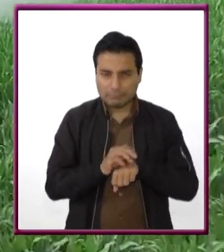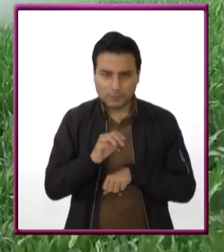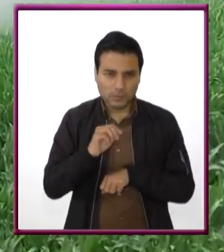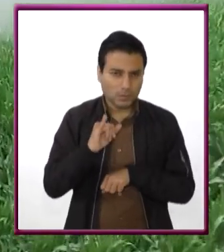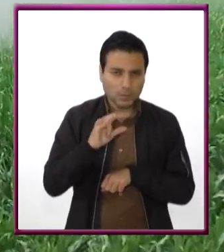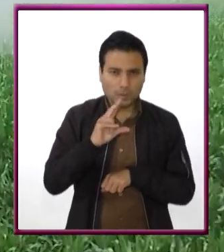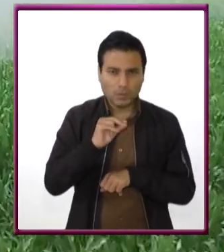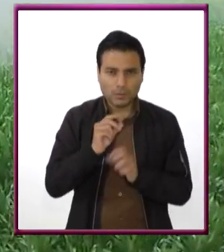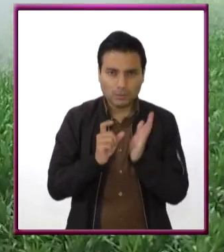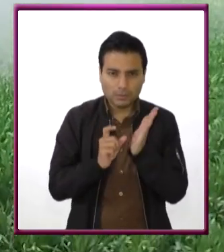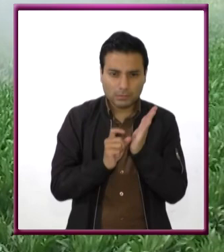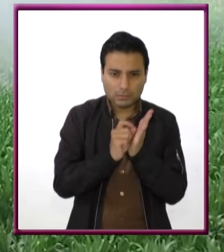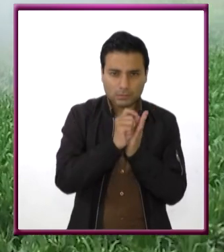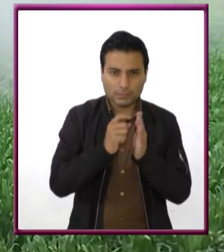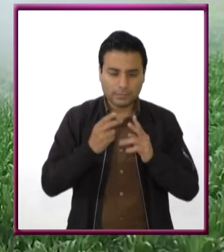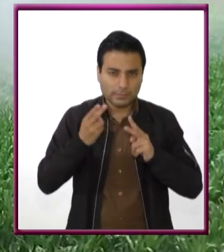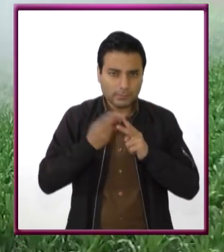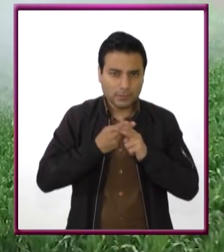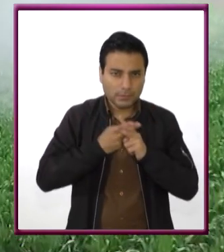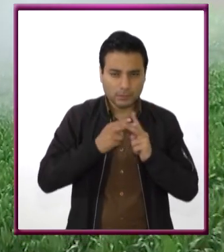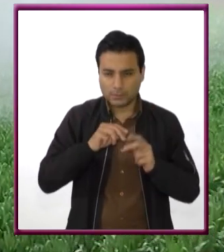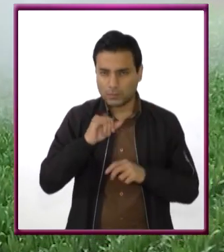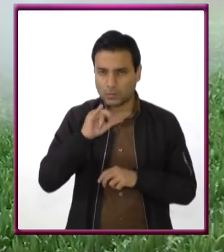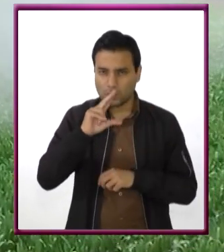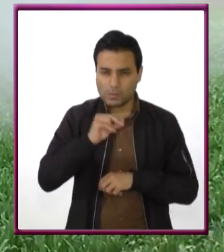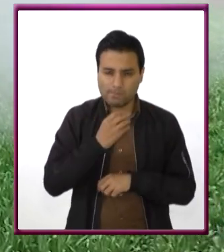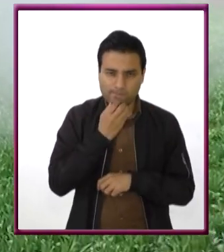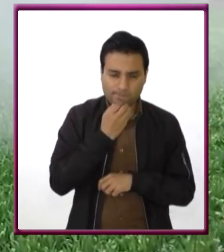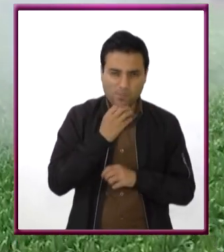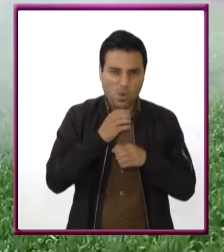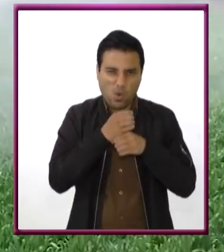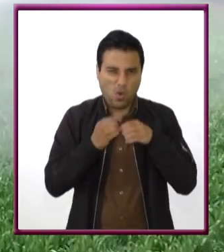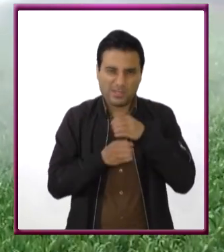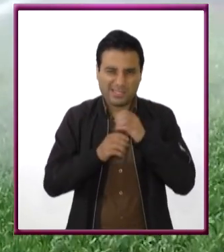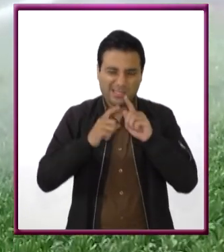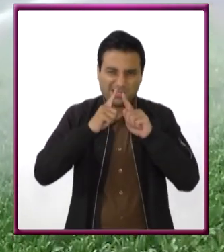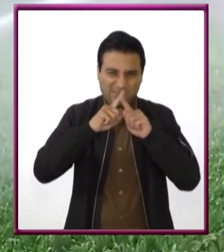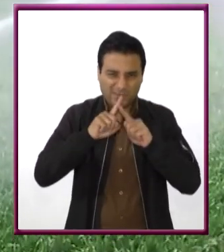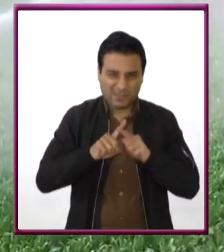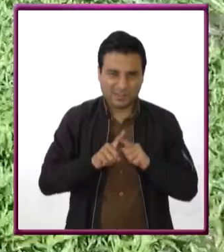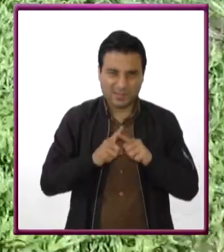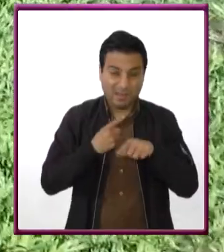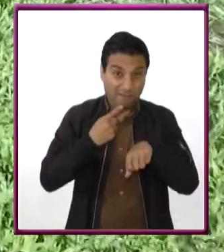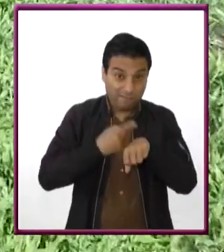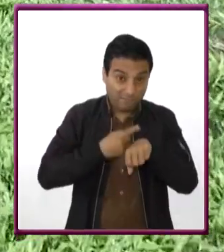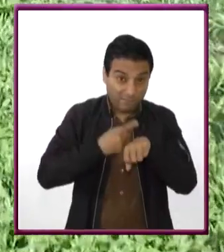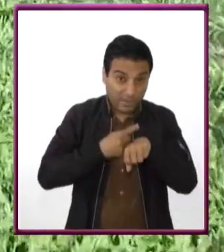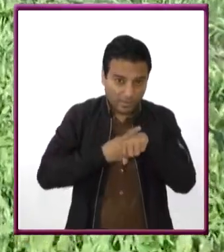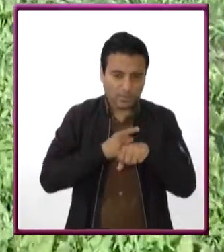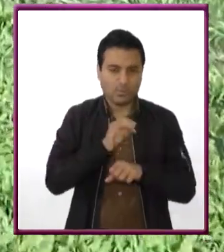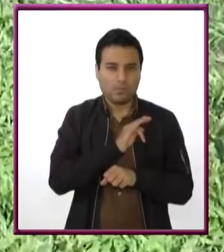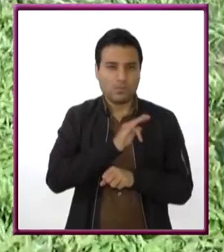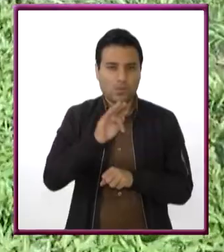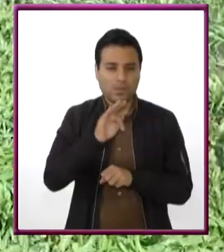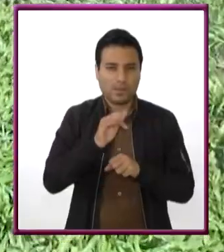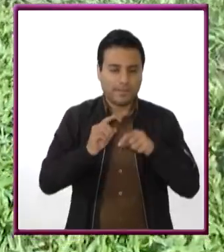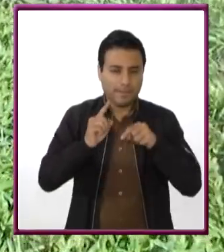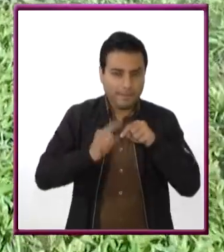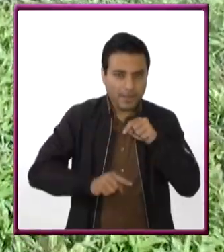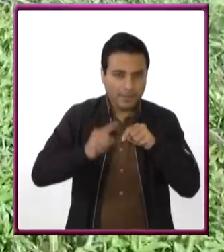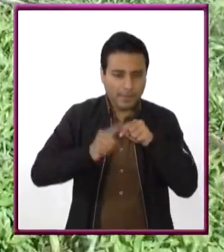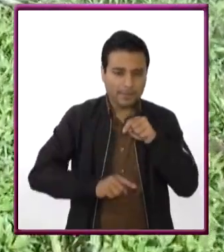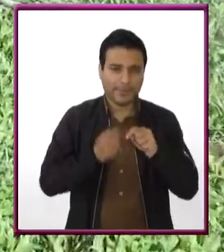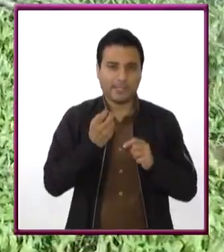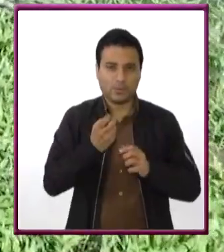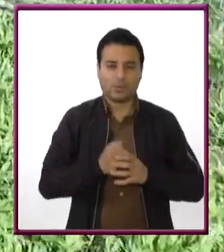las plagas o aquellos organismos que se puedan convertir en un problema de salud o en un problema que afecte